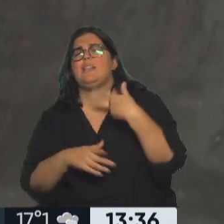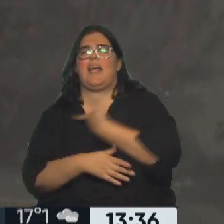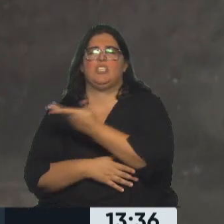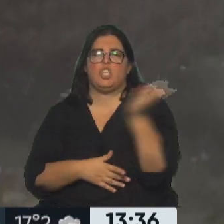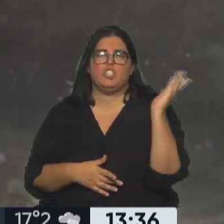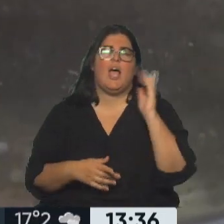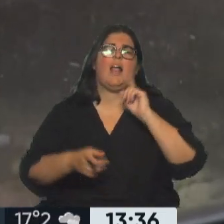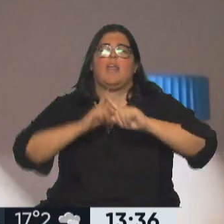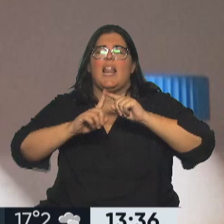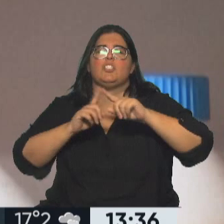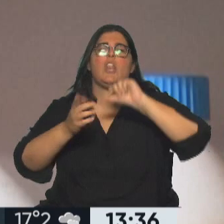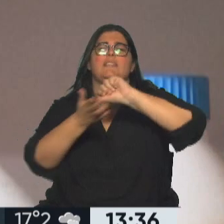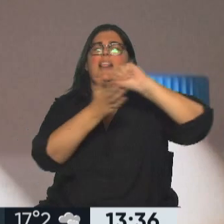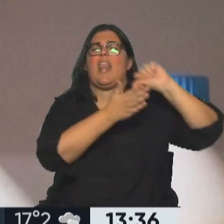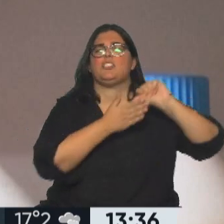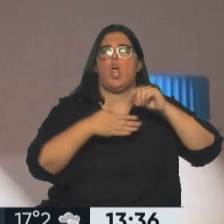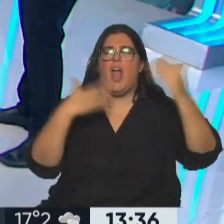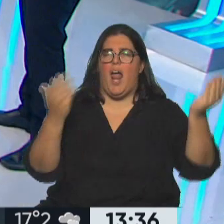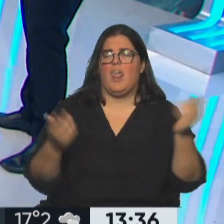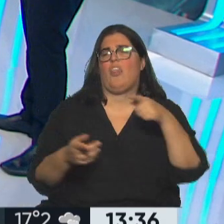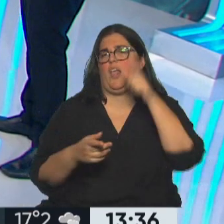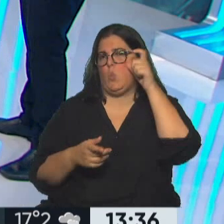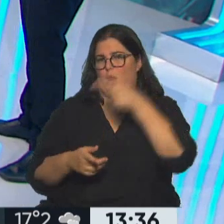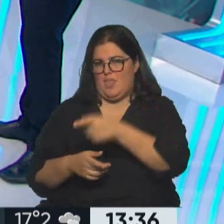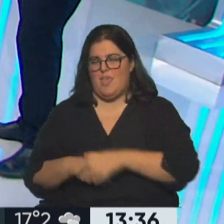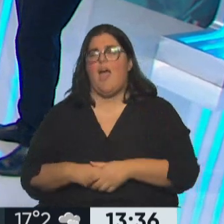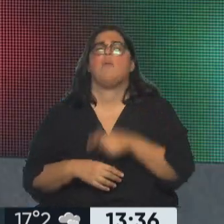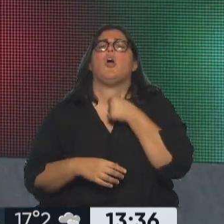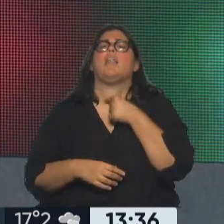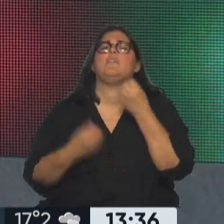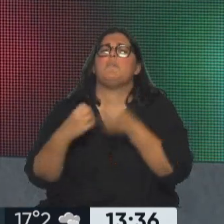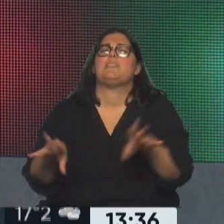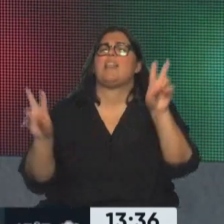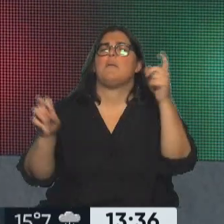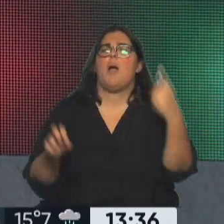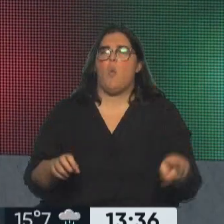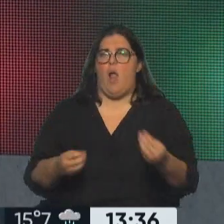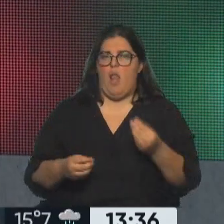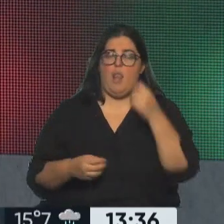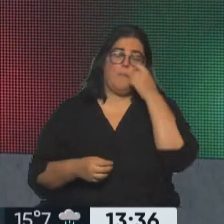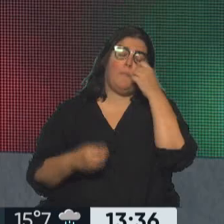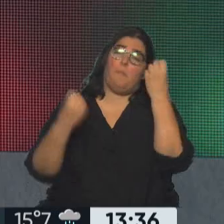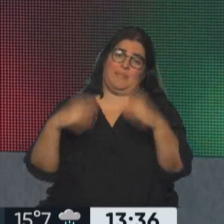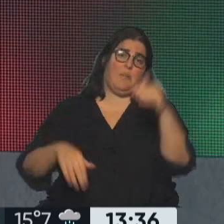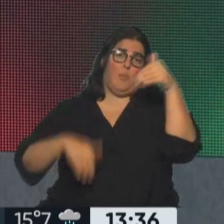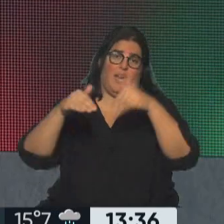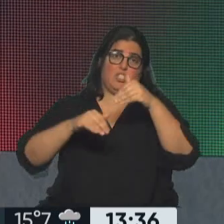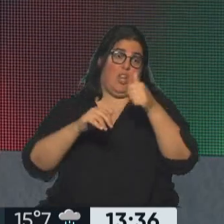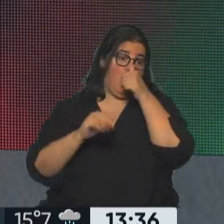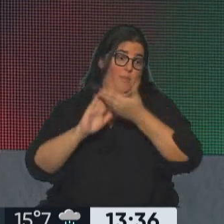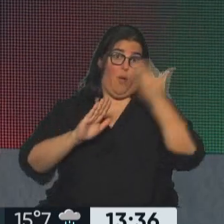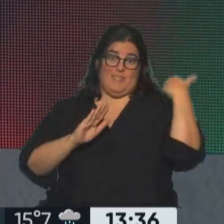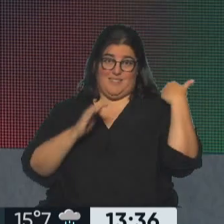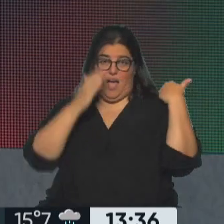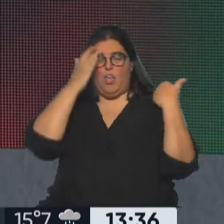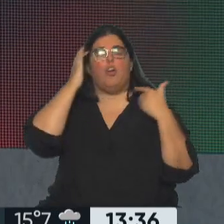relaciones internacionales de Turquía. ¿Por qué punto querés comenzar? No, empecemos, Pablo, por la elección. Vamos. Del domingo pasado,